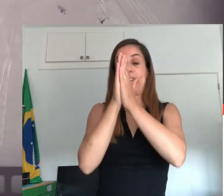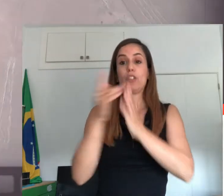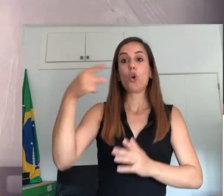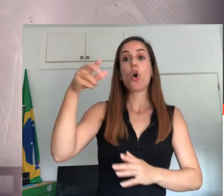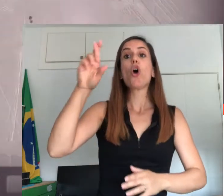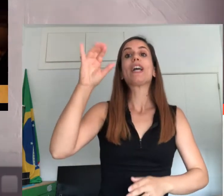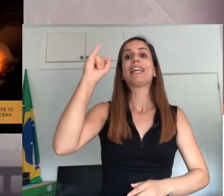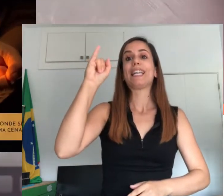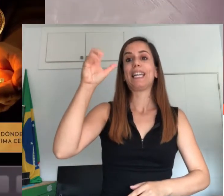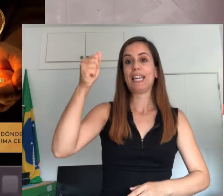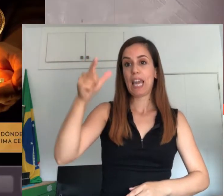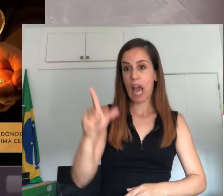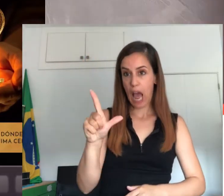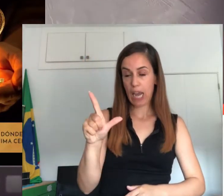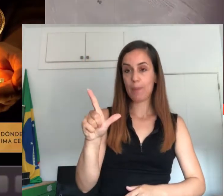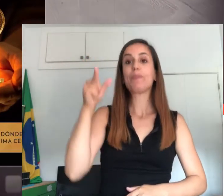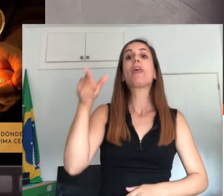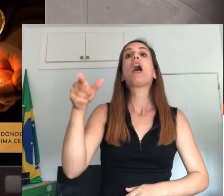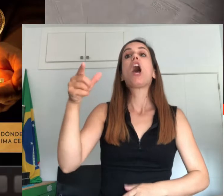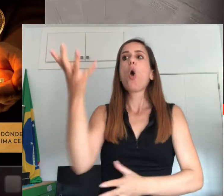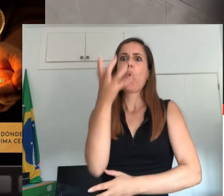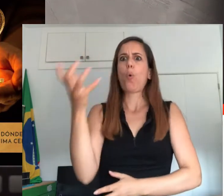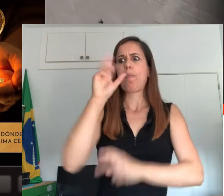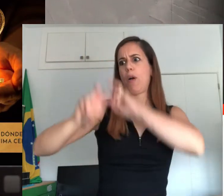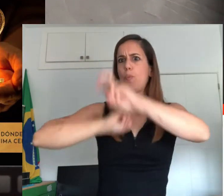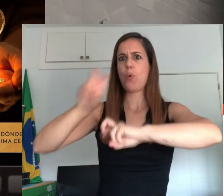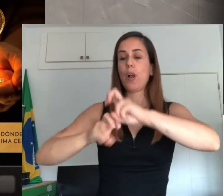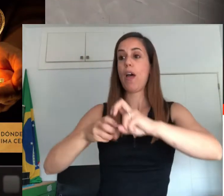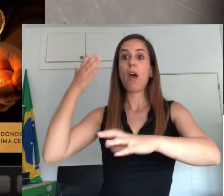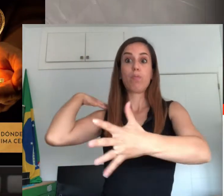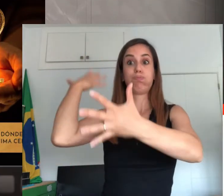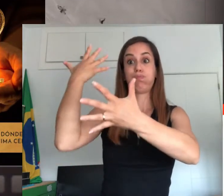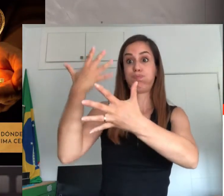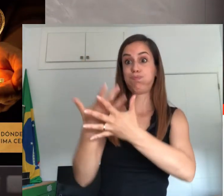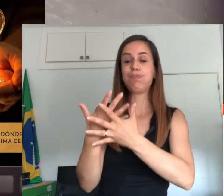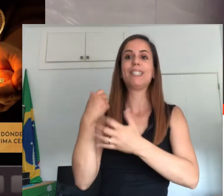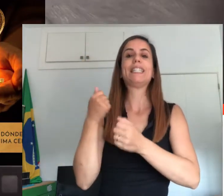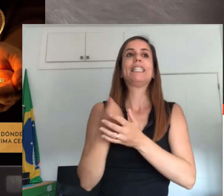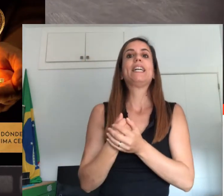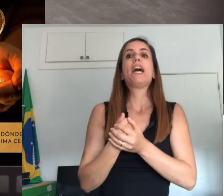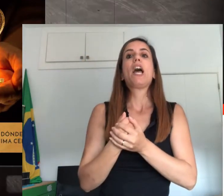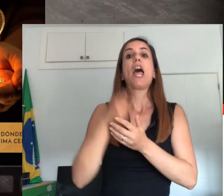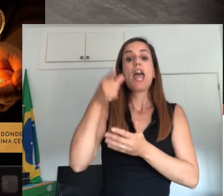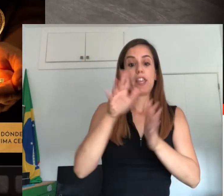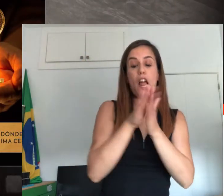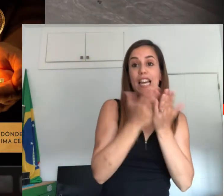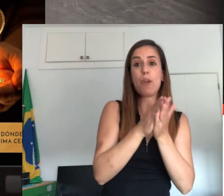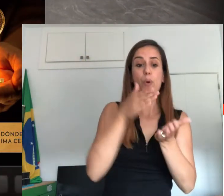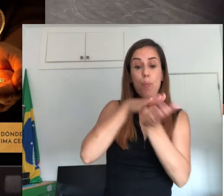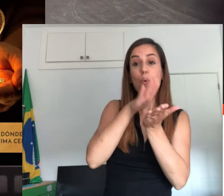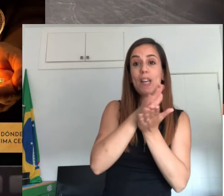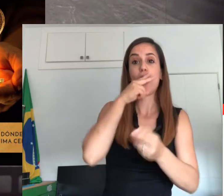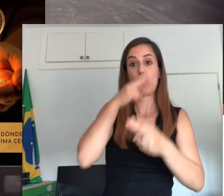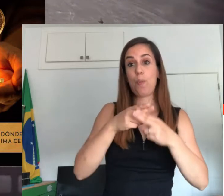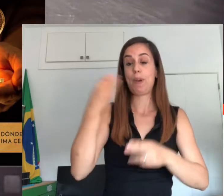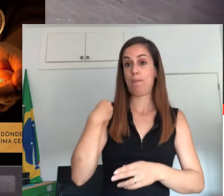Grial, aquella copa tan buscada a lo largo de la historia, y ha publicado un libro que se titula con el mismo nombre. Y sin más,